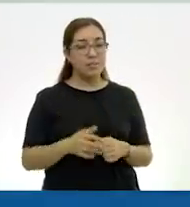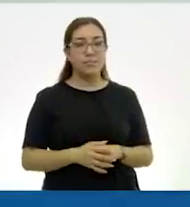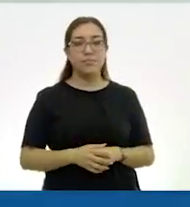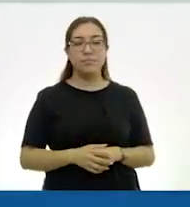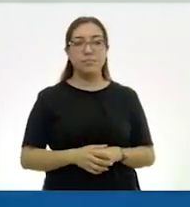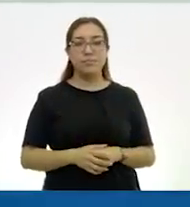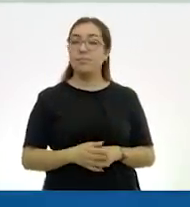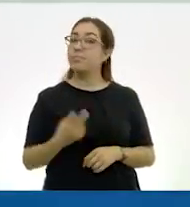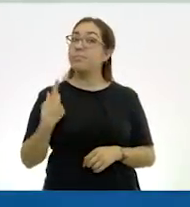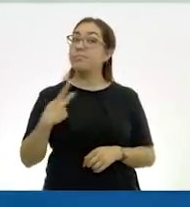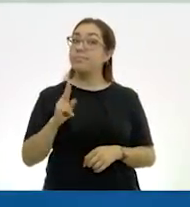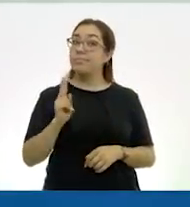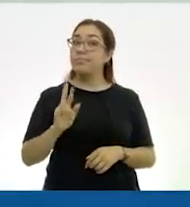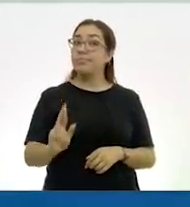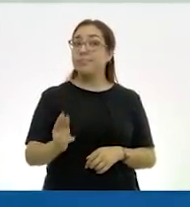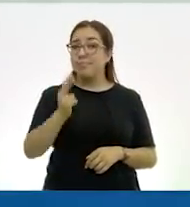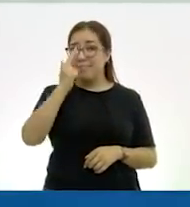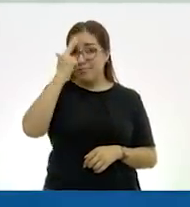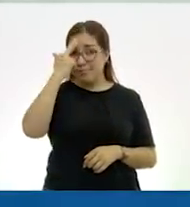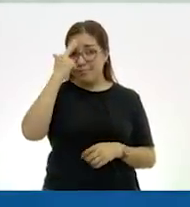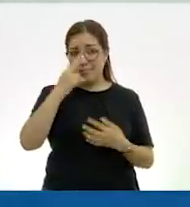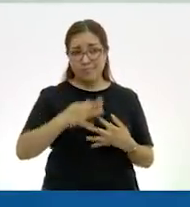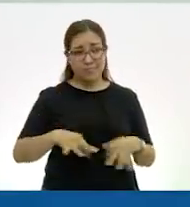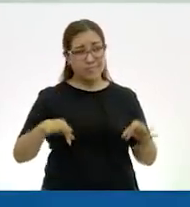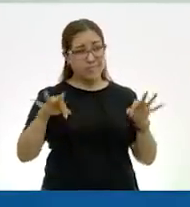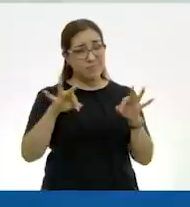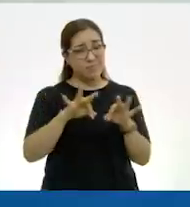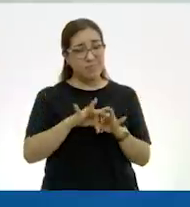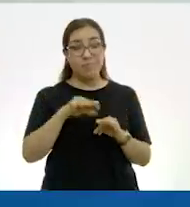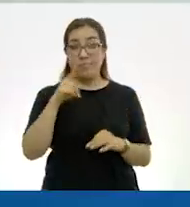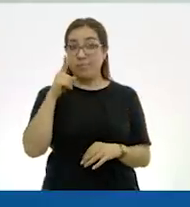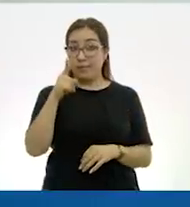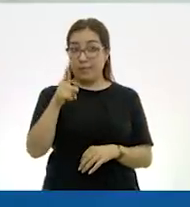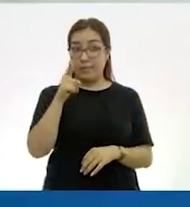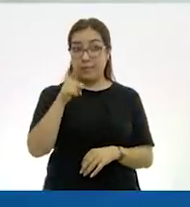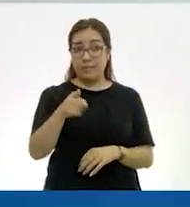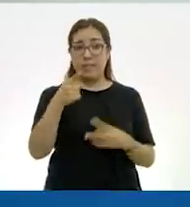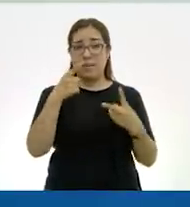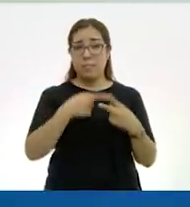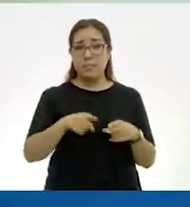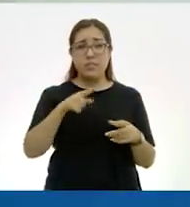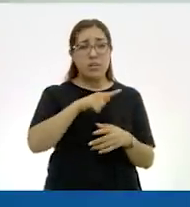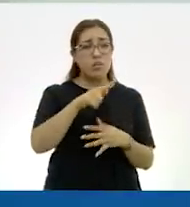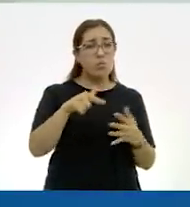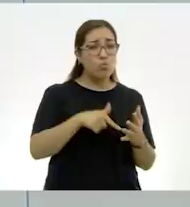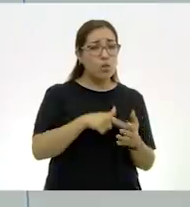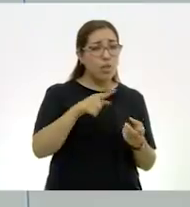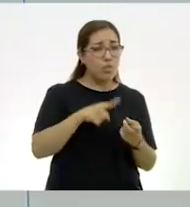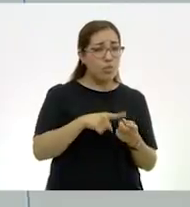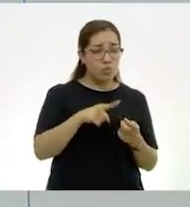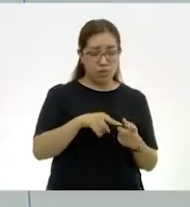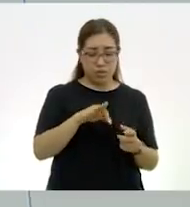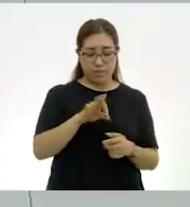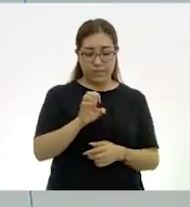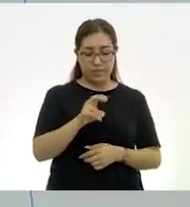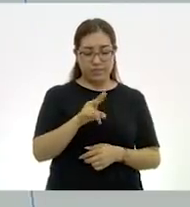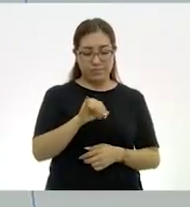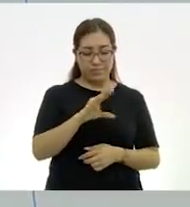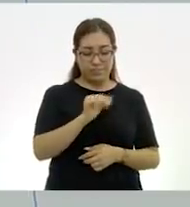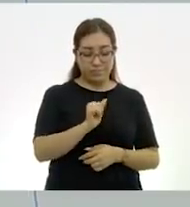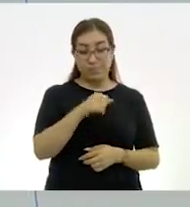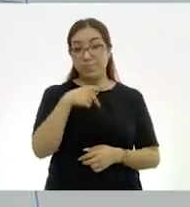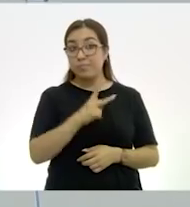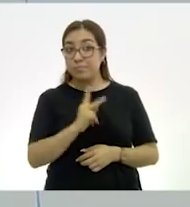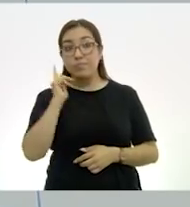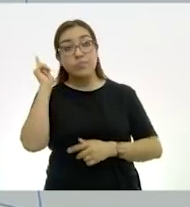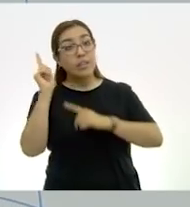Sí. que la escritura alfabética surgió en Fenicia, pero fue adoptada por los griegos para